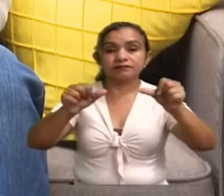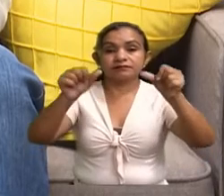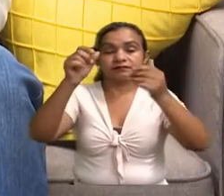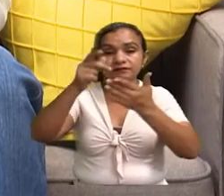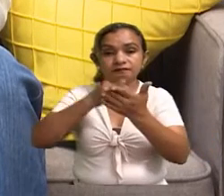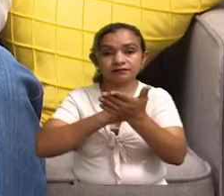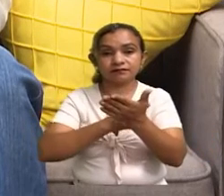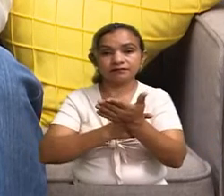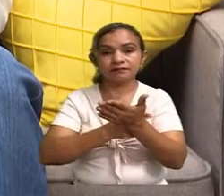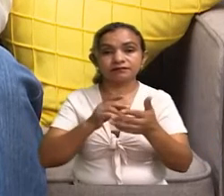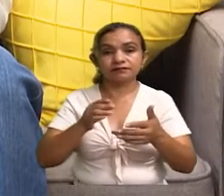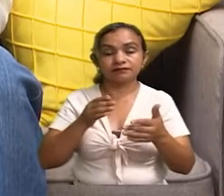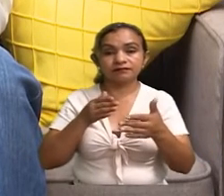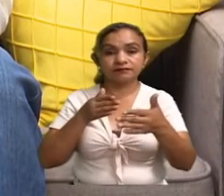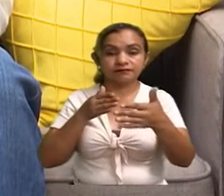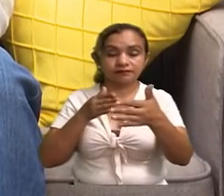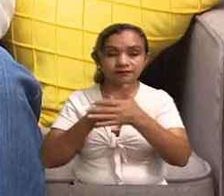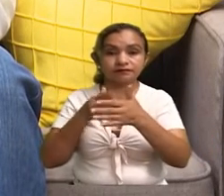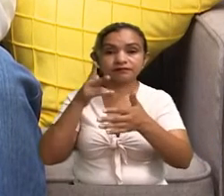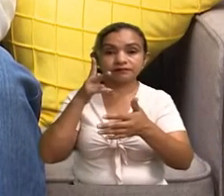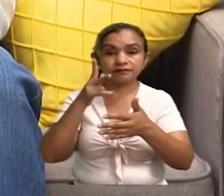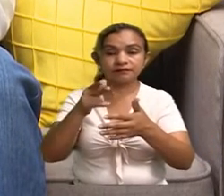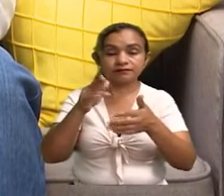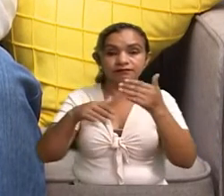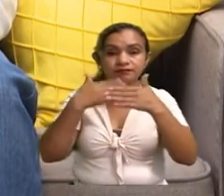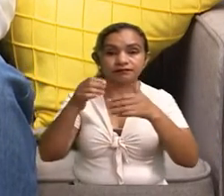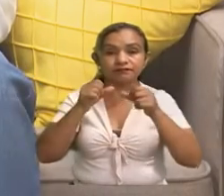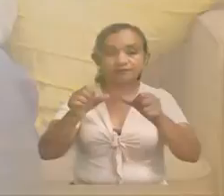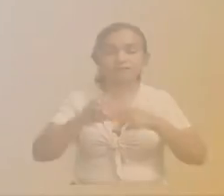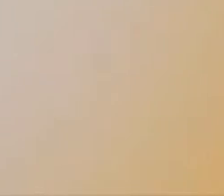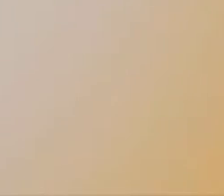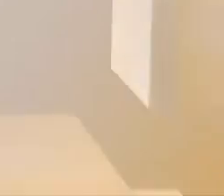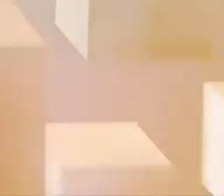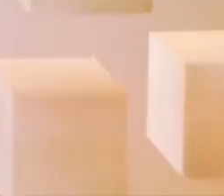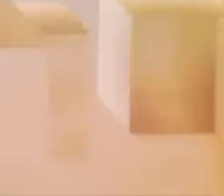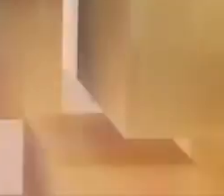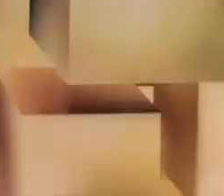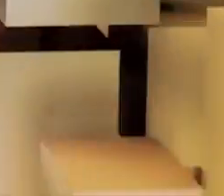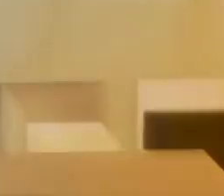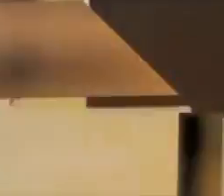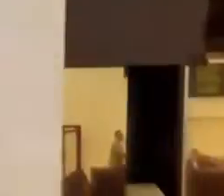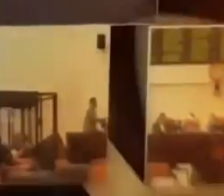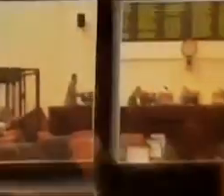proyectos. Breve pausa, pero ya volvemos.